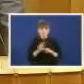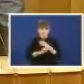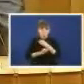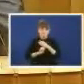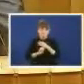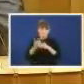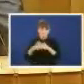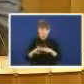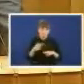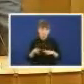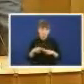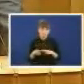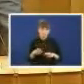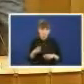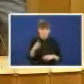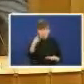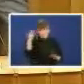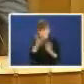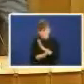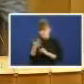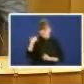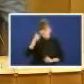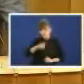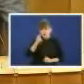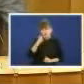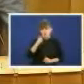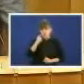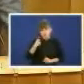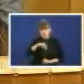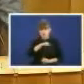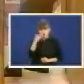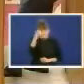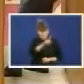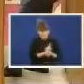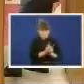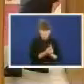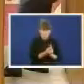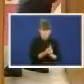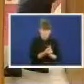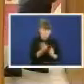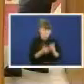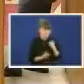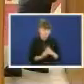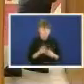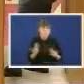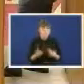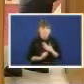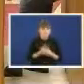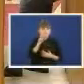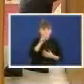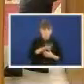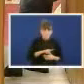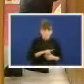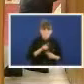os que nos tiñan acostumados e que pensábamos que xa empezaban a deixar atrás a mentira a crispación e